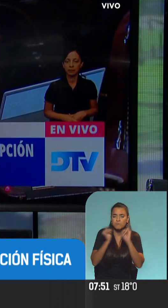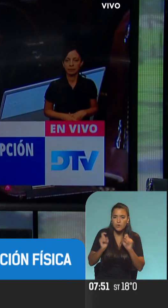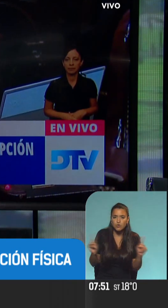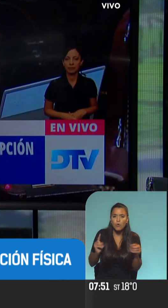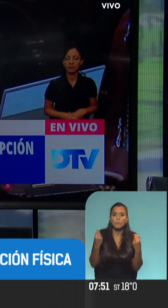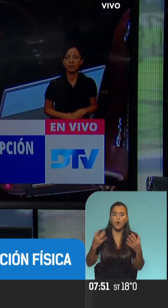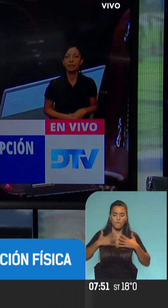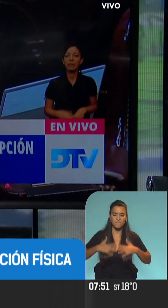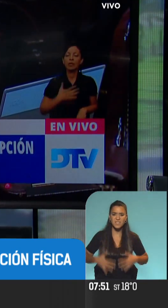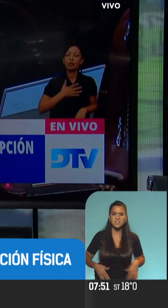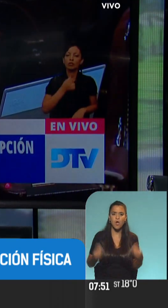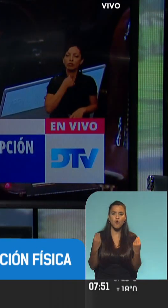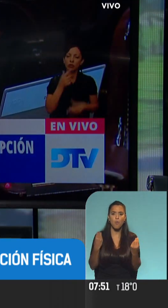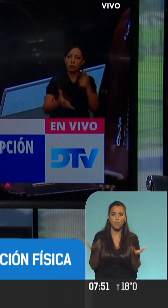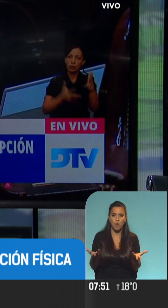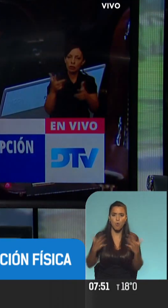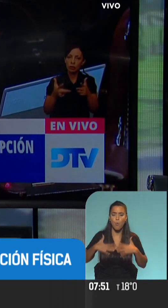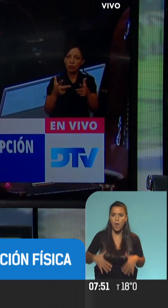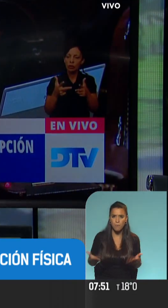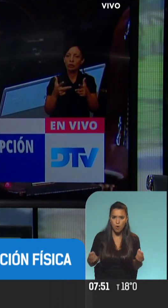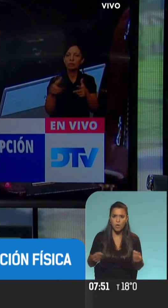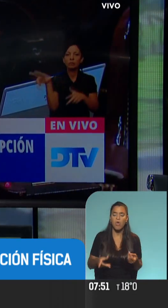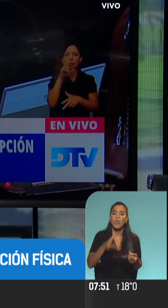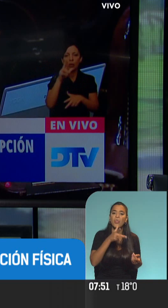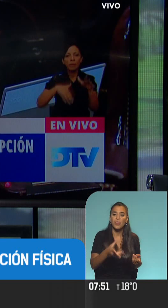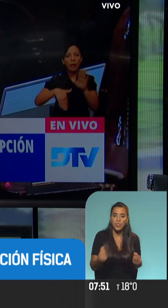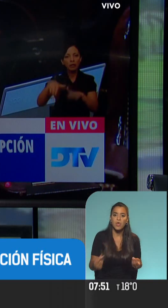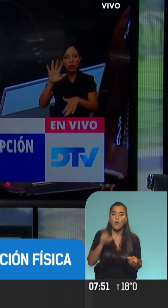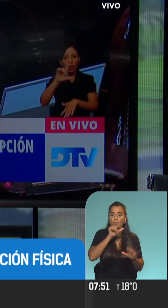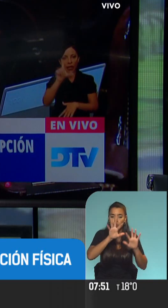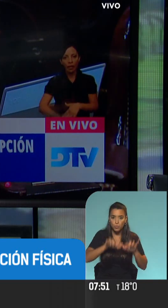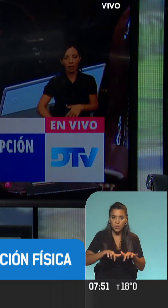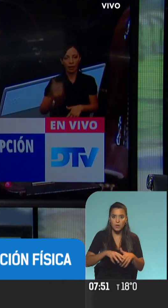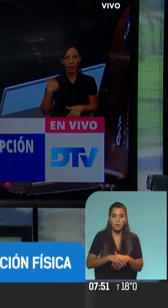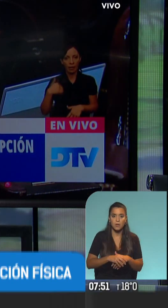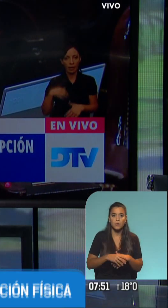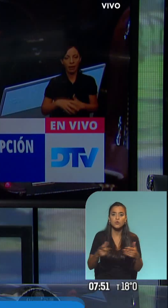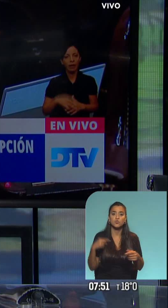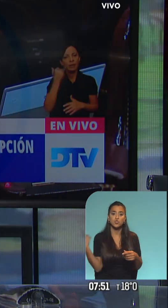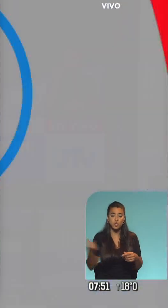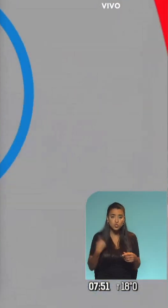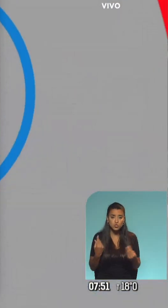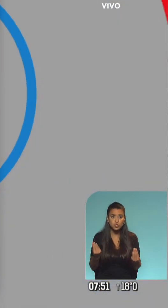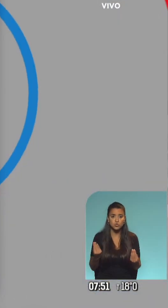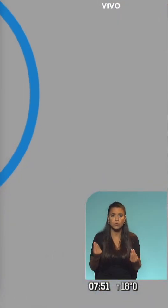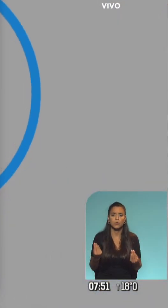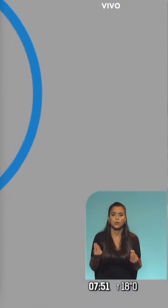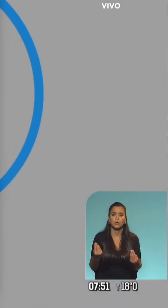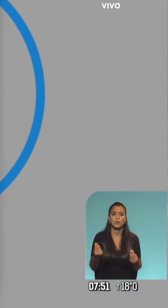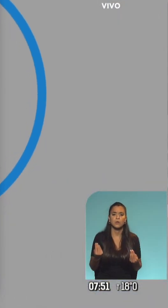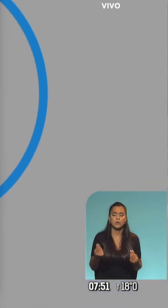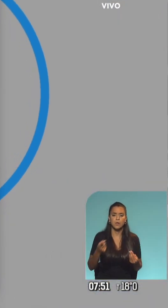por su contextura física por su cuerpo dijo en twitter nosotros no vamos a